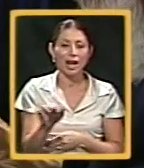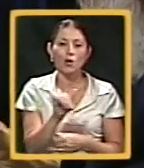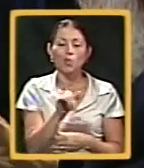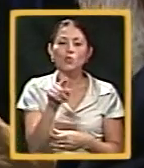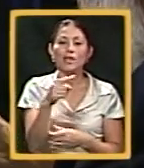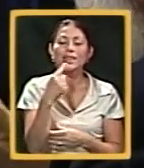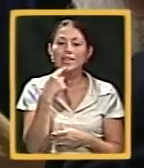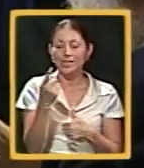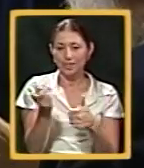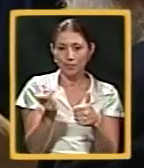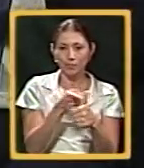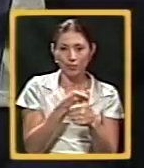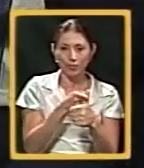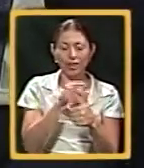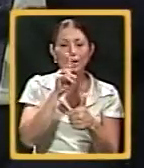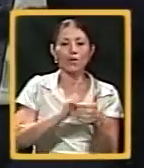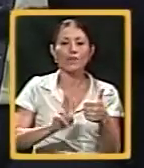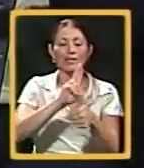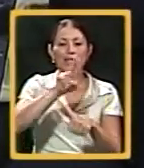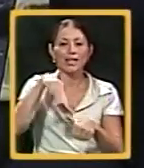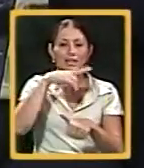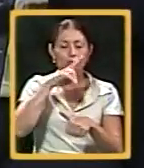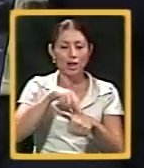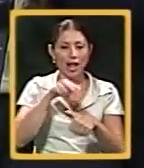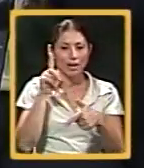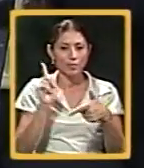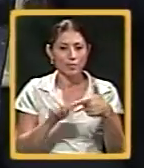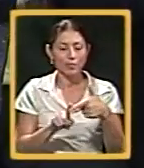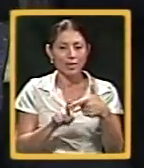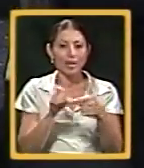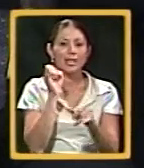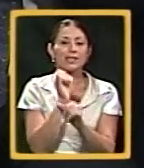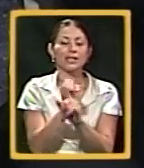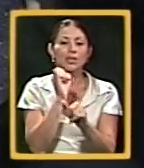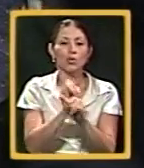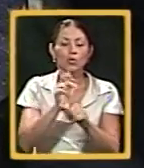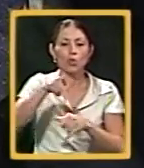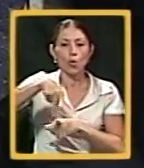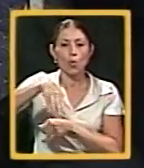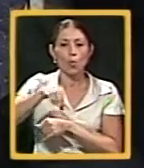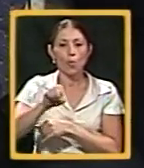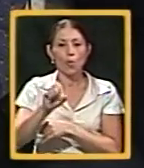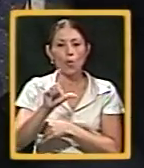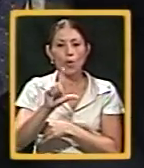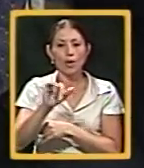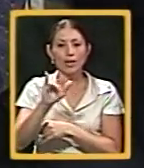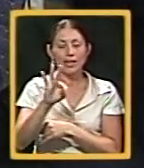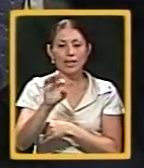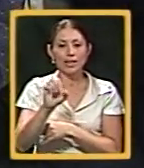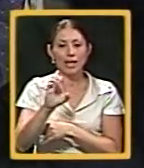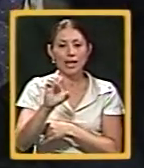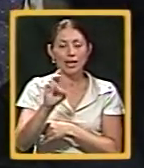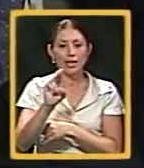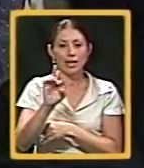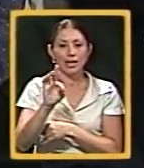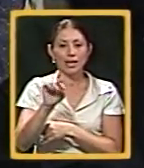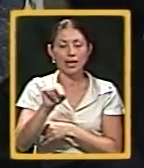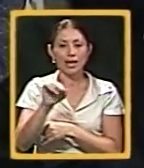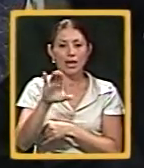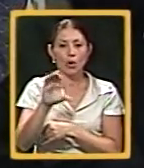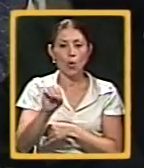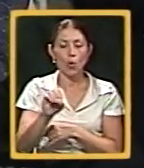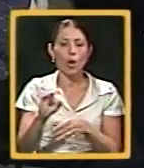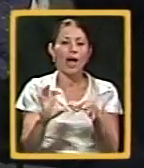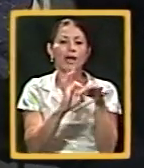usted, la Universidad Nacional, el Instituto Politécnico, que digamos, asociado con